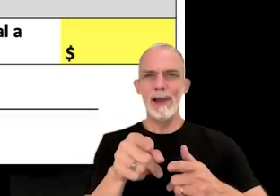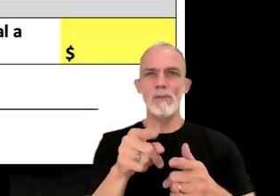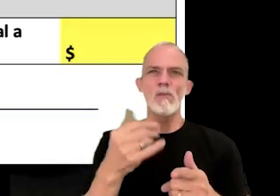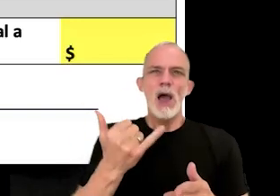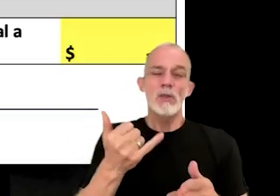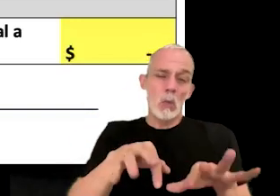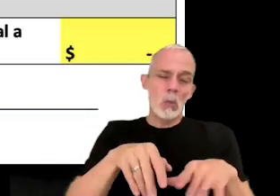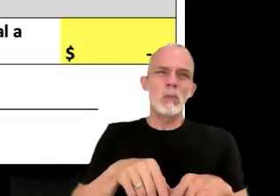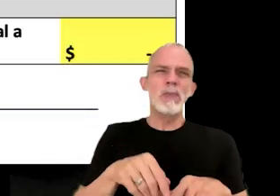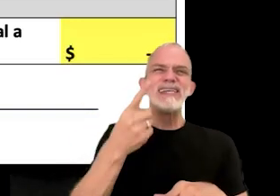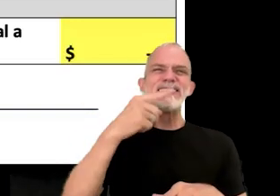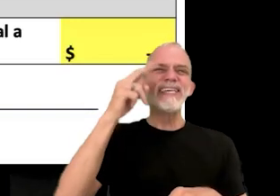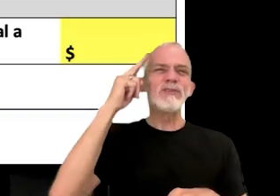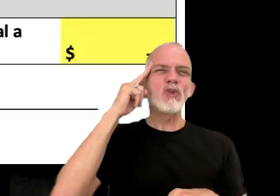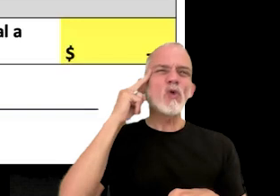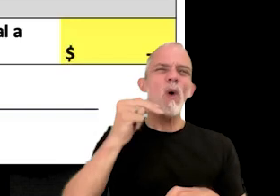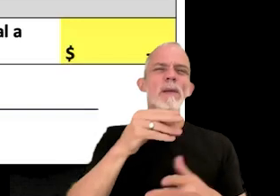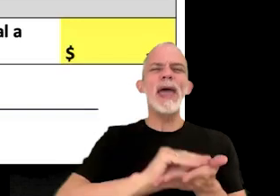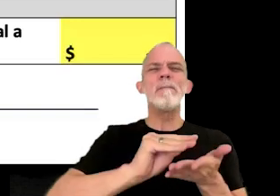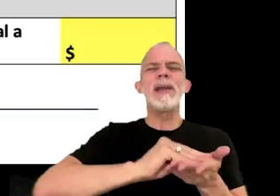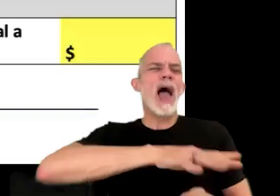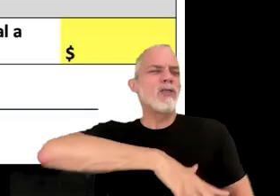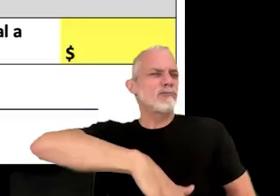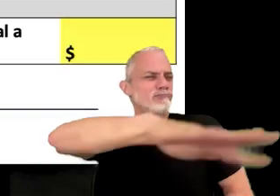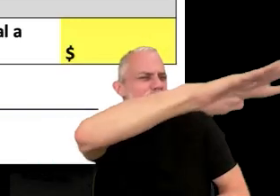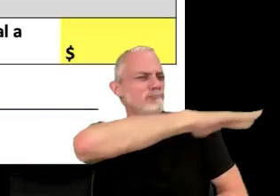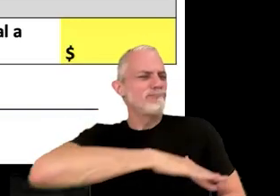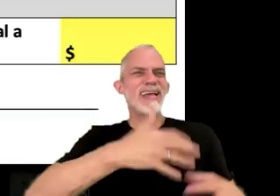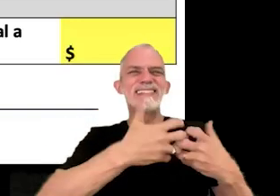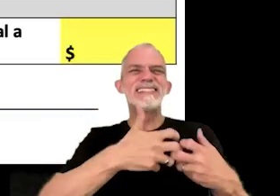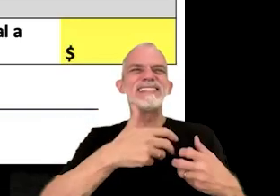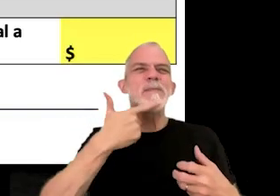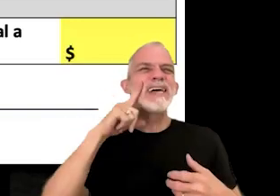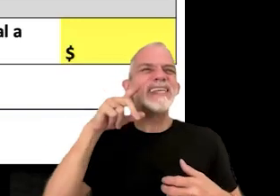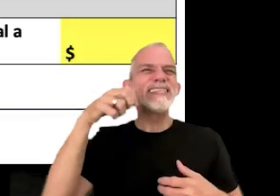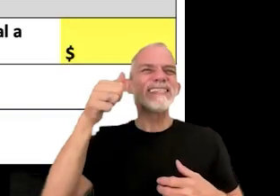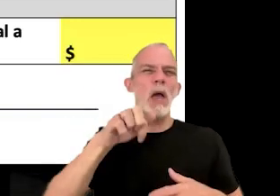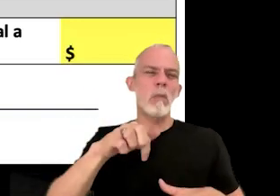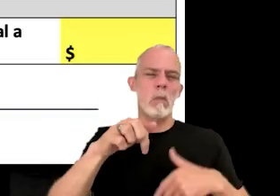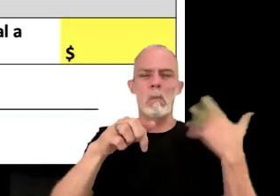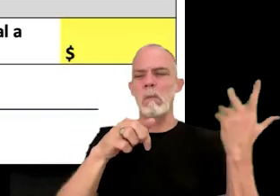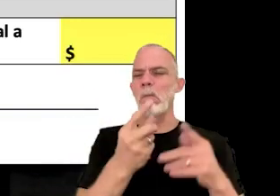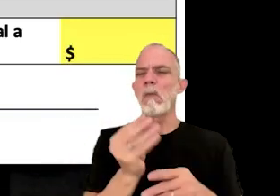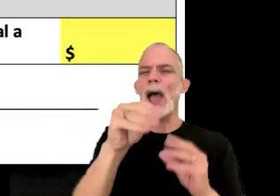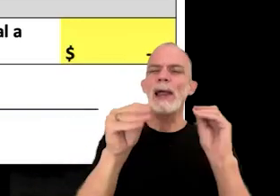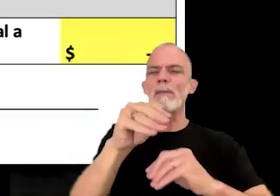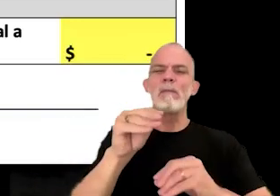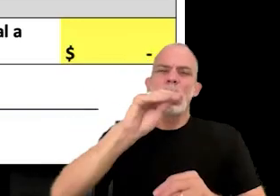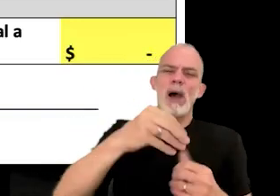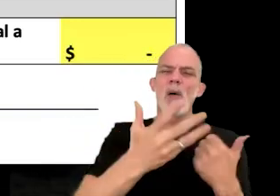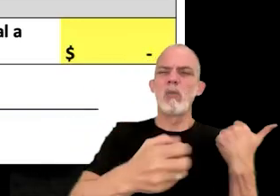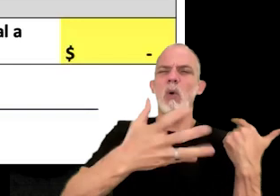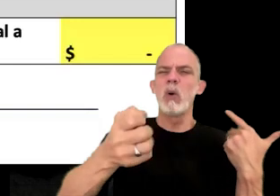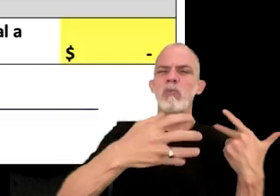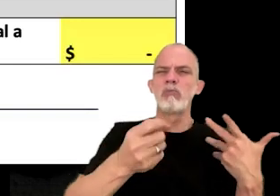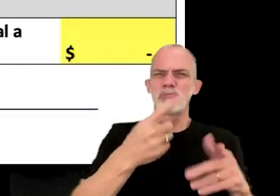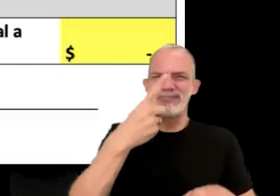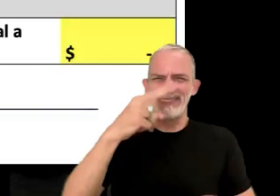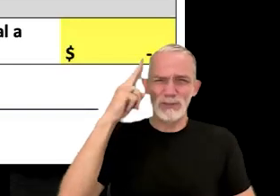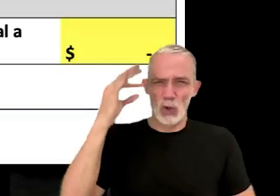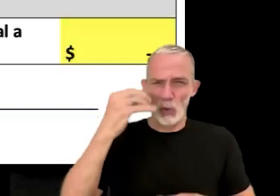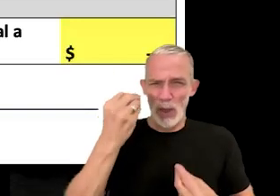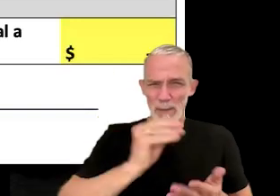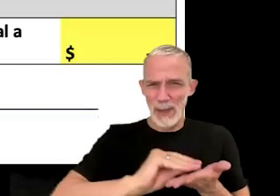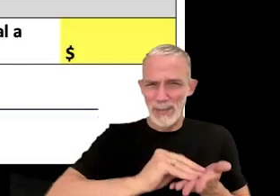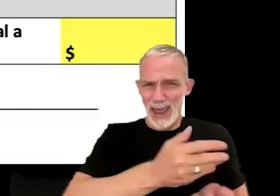tener 109 empleados en el sistema SIAP, uno le agrega más retenciones